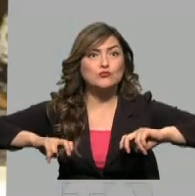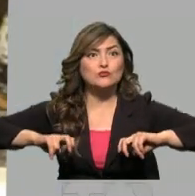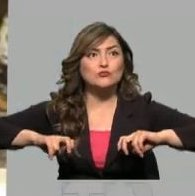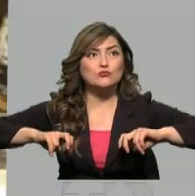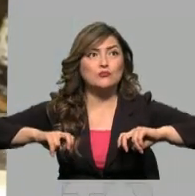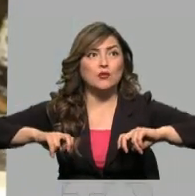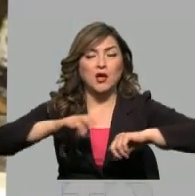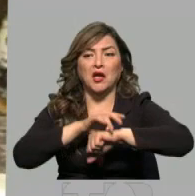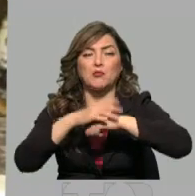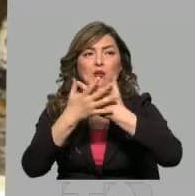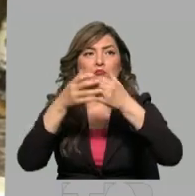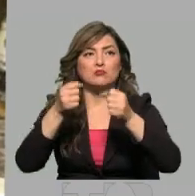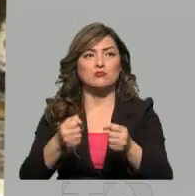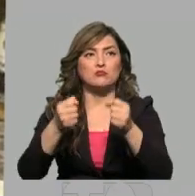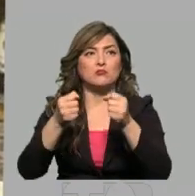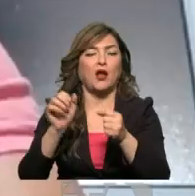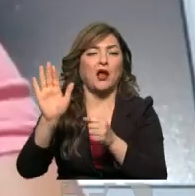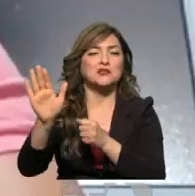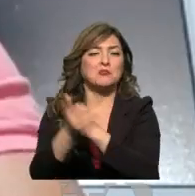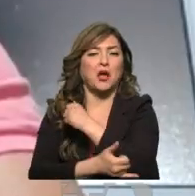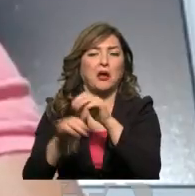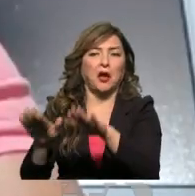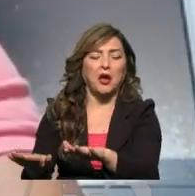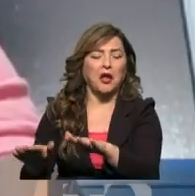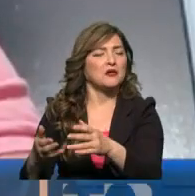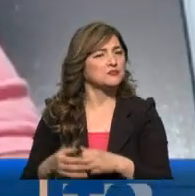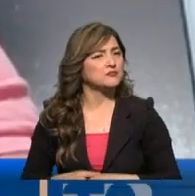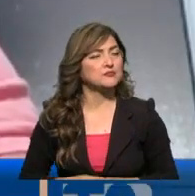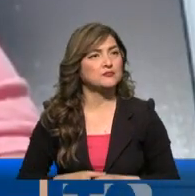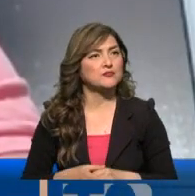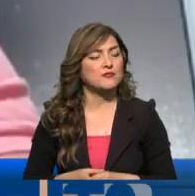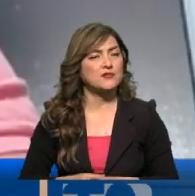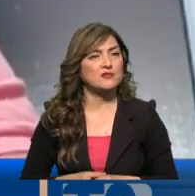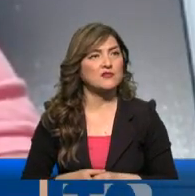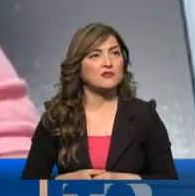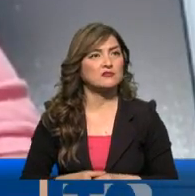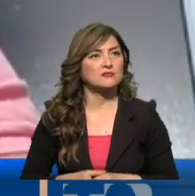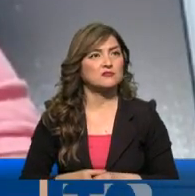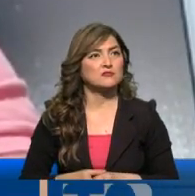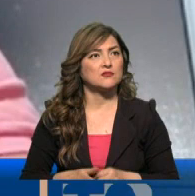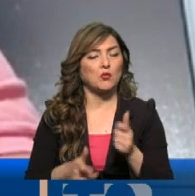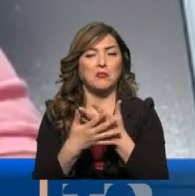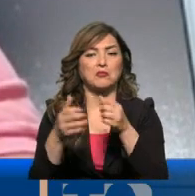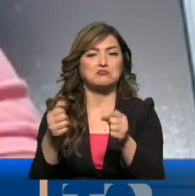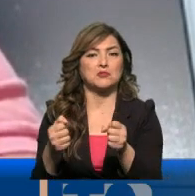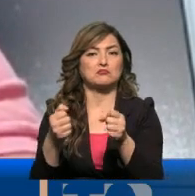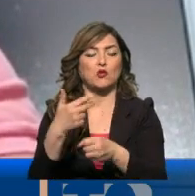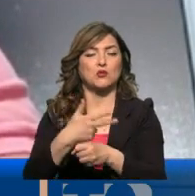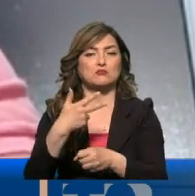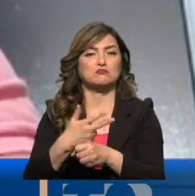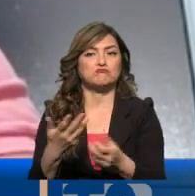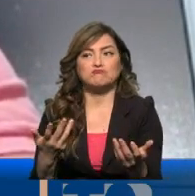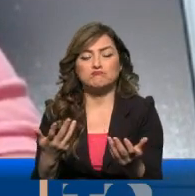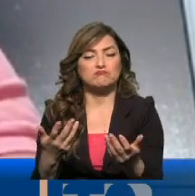en realidad ya está detenido en una cárcel de ese país realmente ella como cualquier otra persona guatemala en